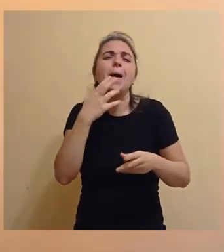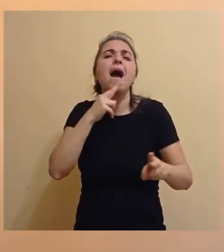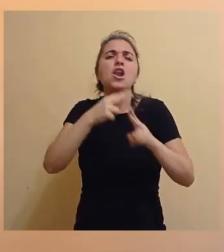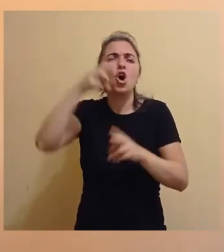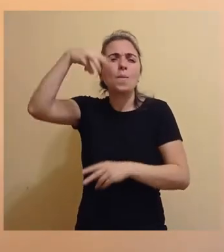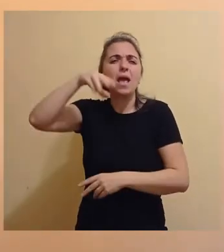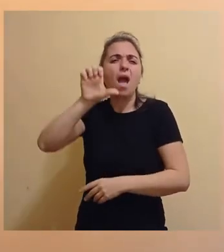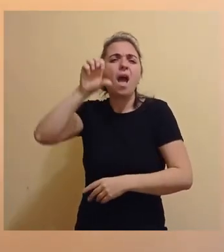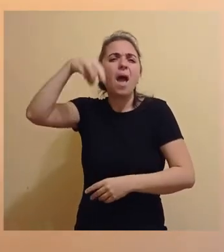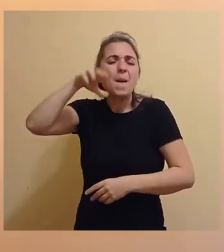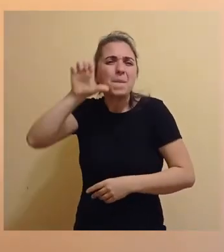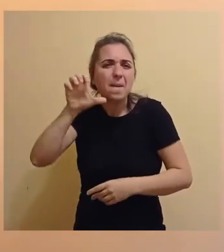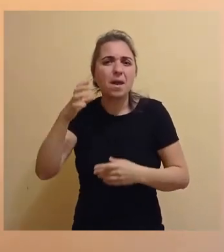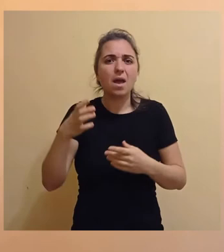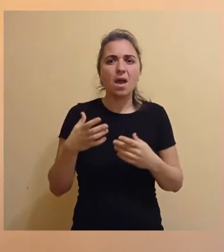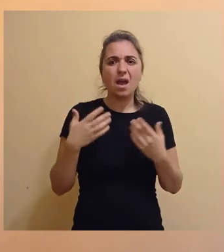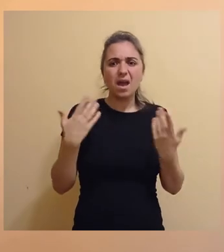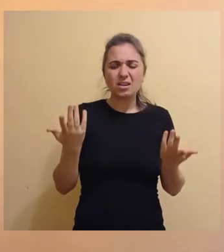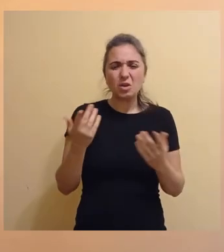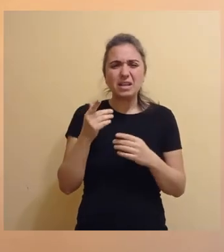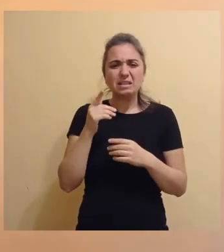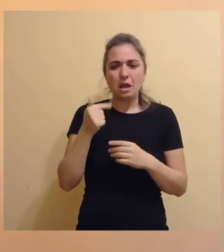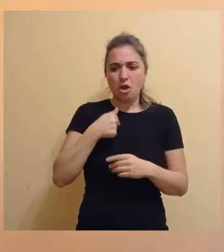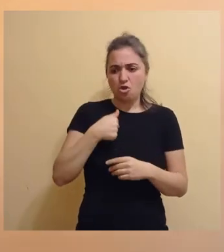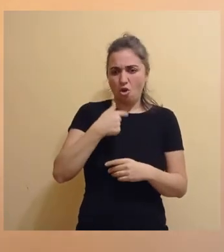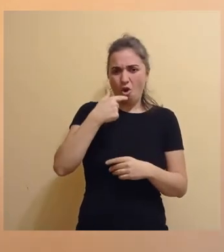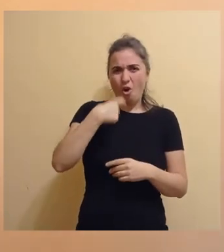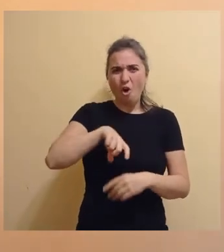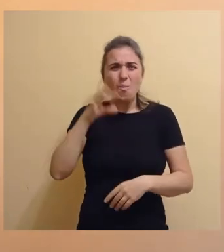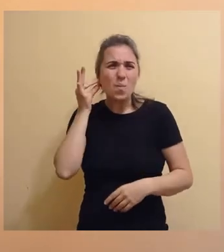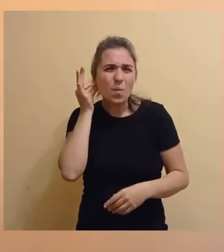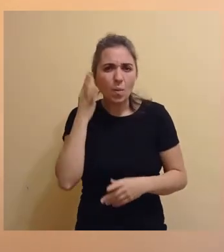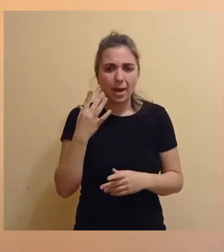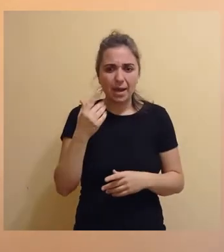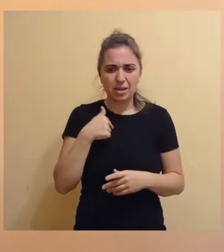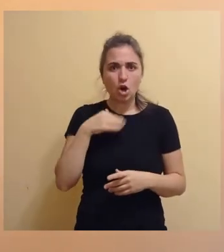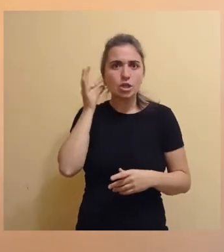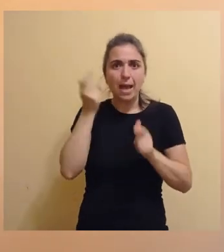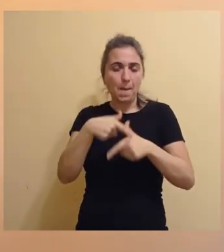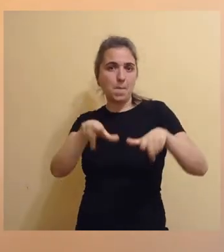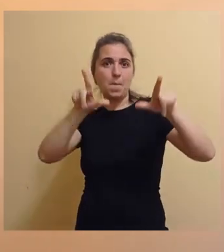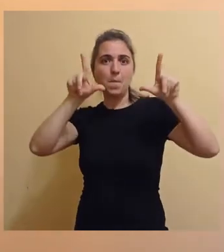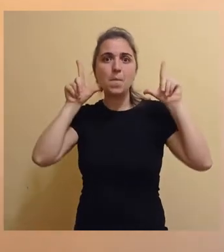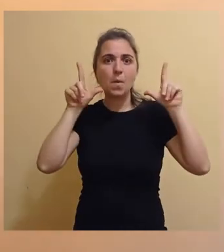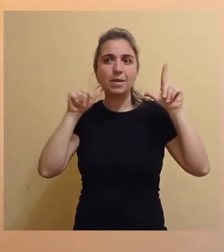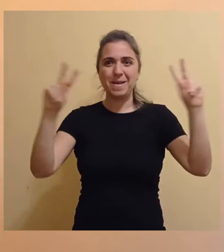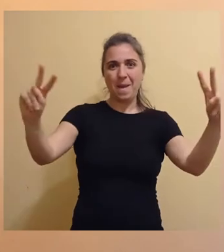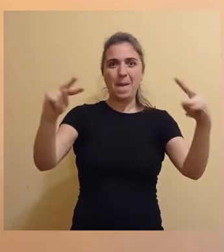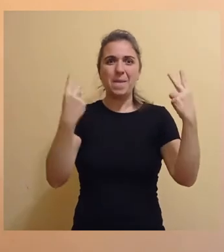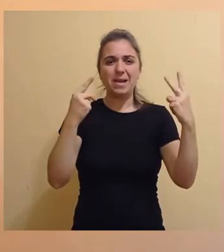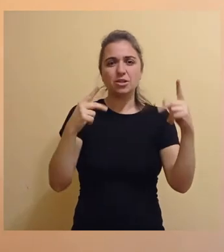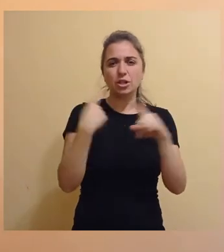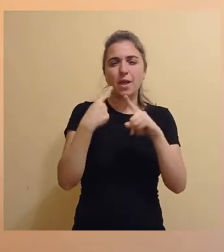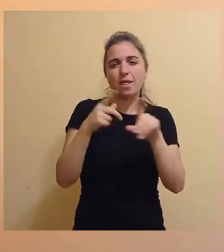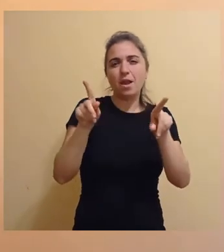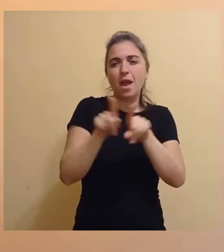un meme, ¿no? Eso ya sería, por ejemplo, una violencia machista virtual. O si eres mujer, estás todo el rato, chica, expuesta